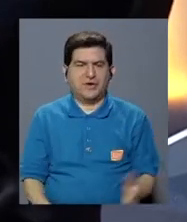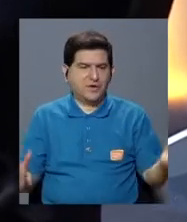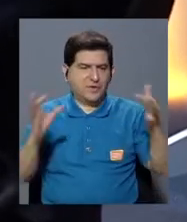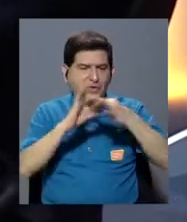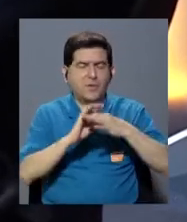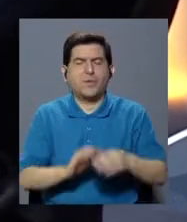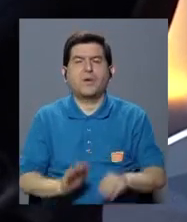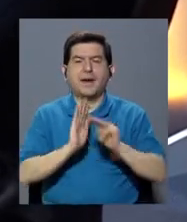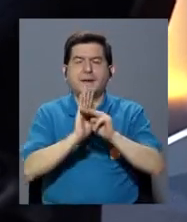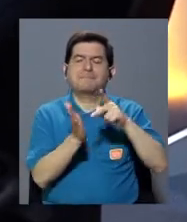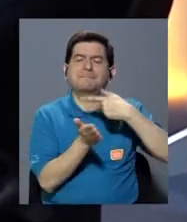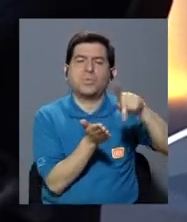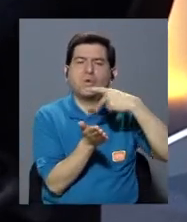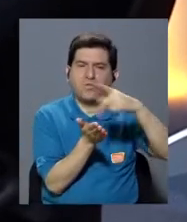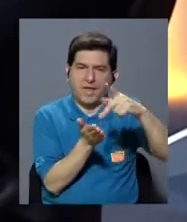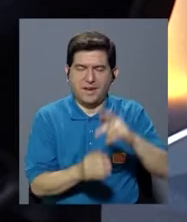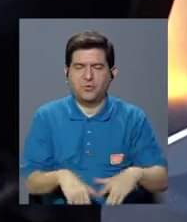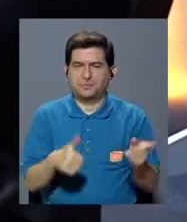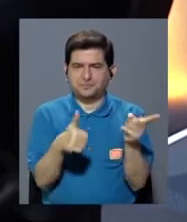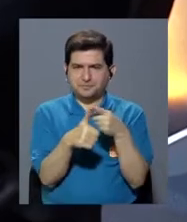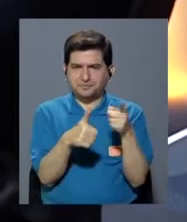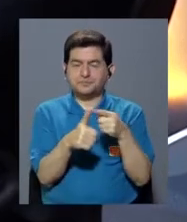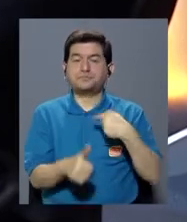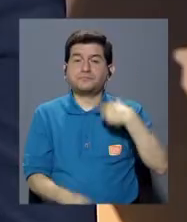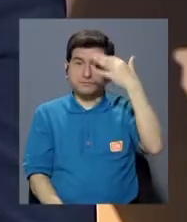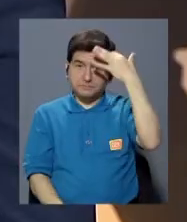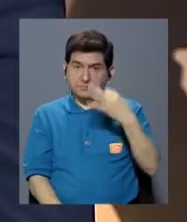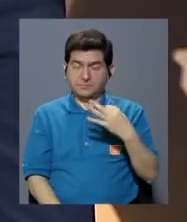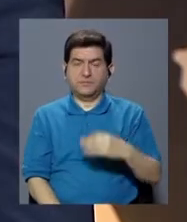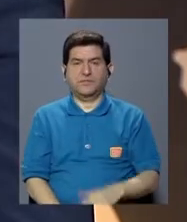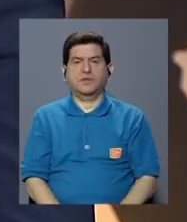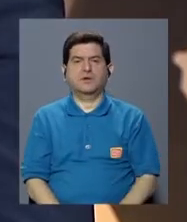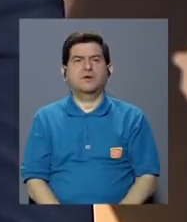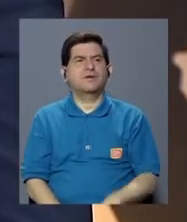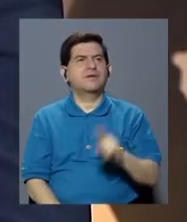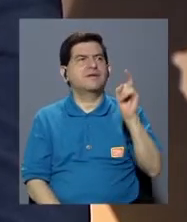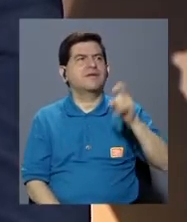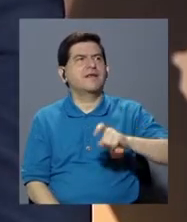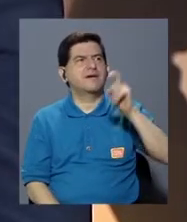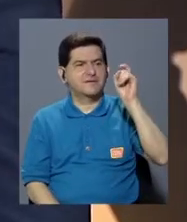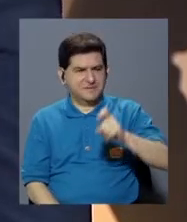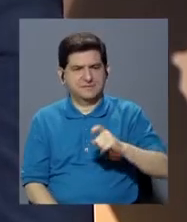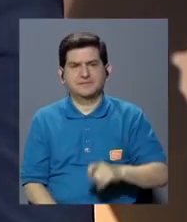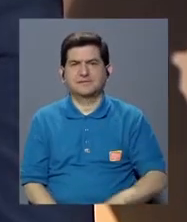tiene que ver con el modelo tarifario, ¿verdad? En primer lugar, yo creo que aquí hay que